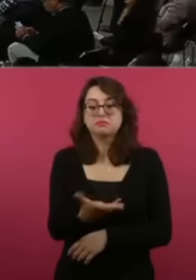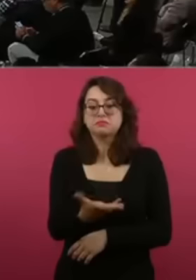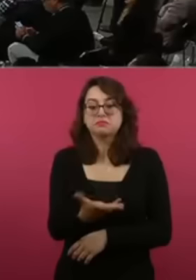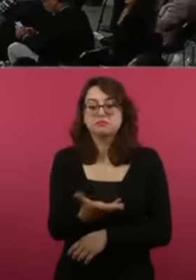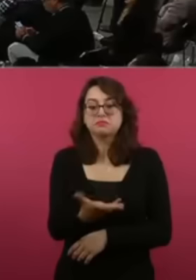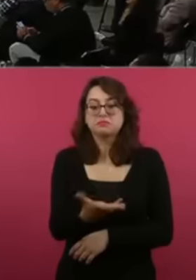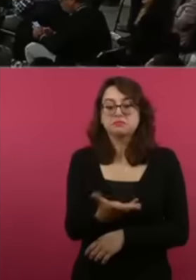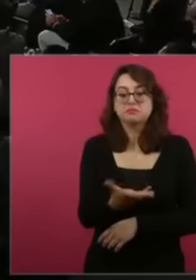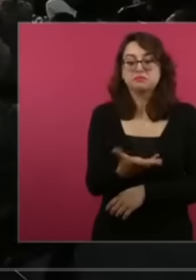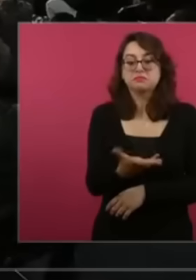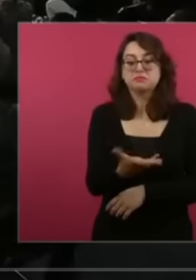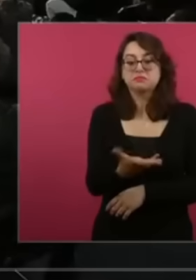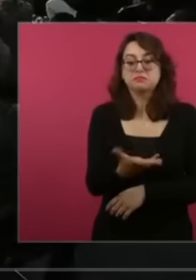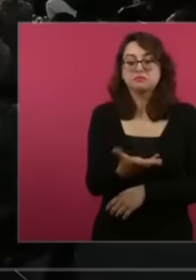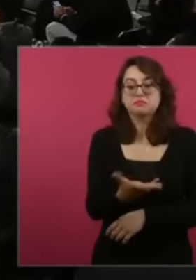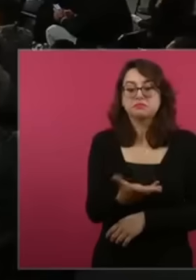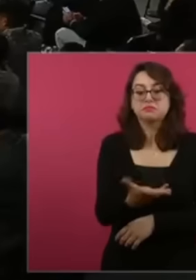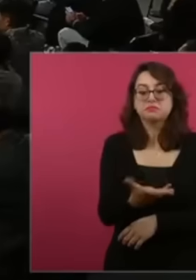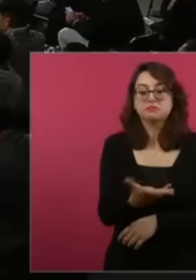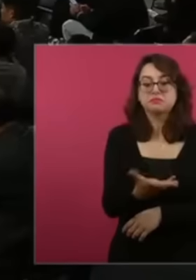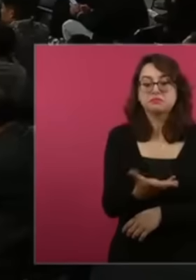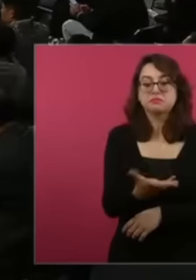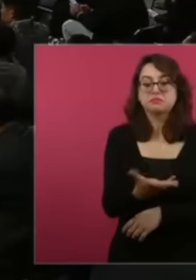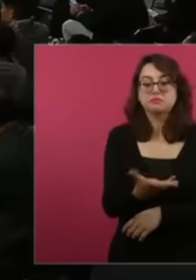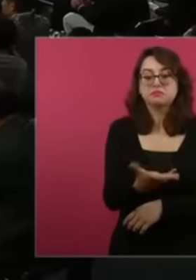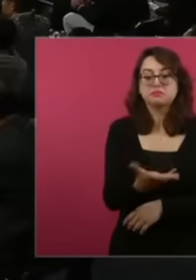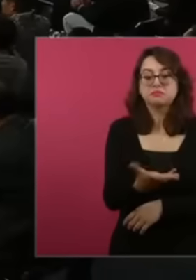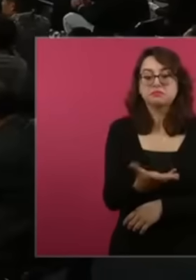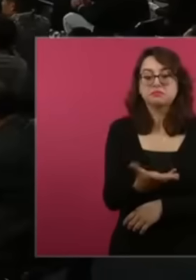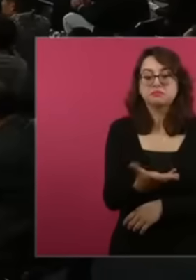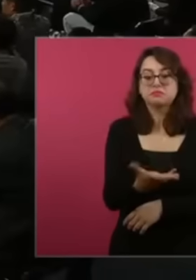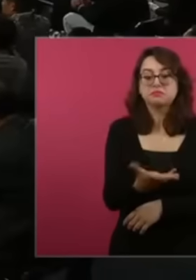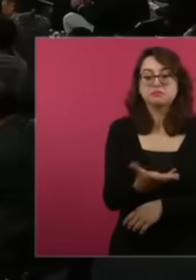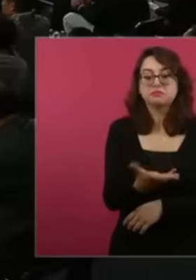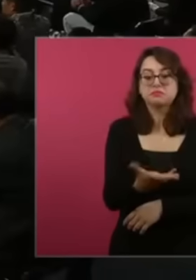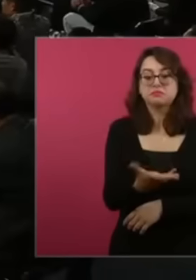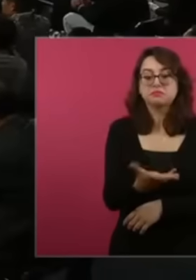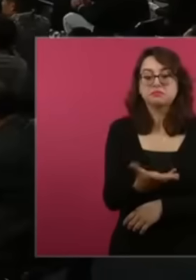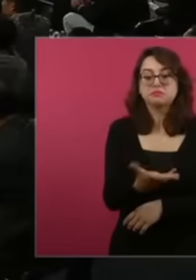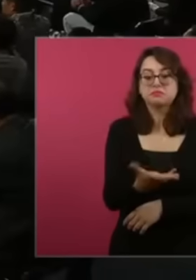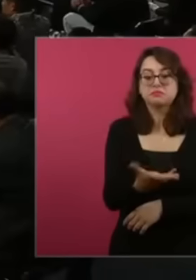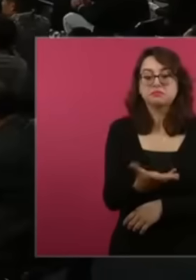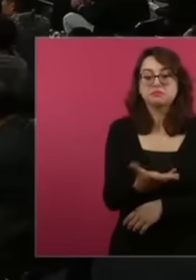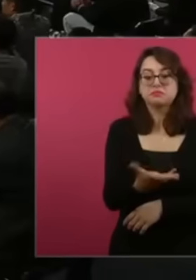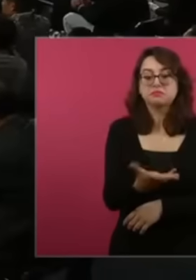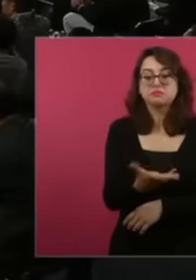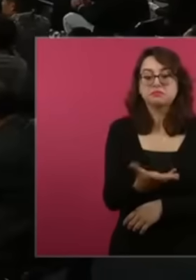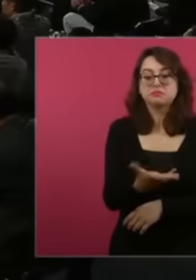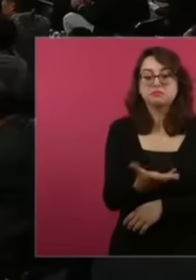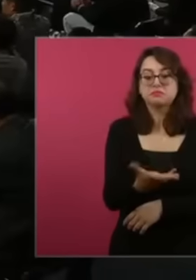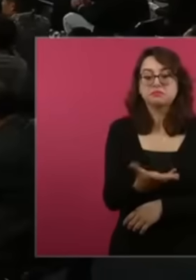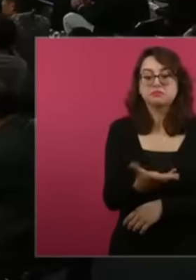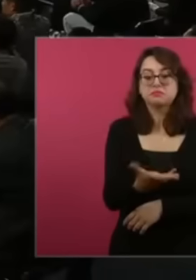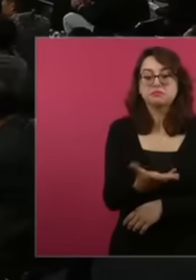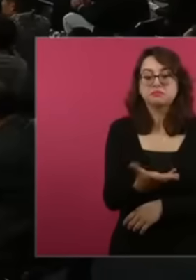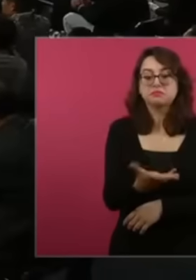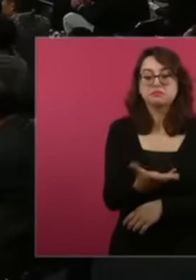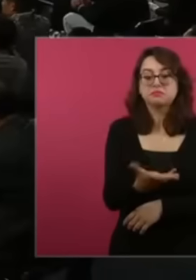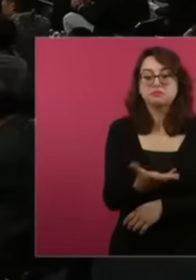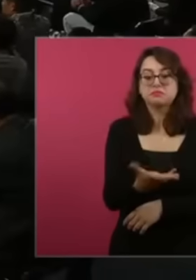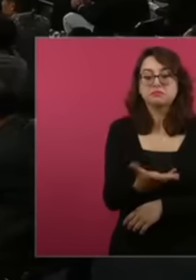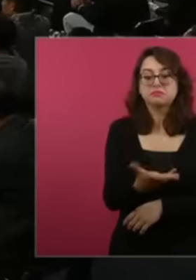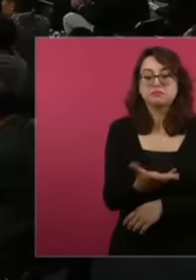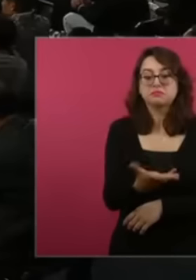diferentes medios de comunicación, principalmente en Los Chayoteros, donde supuestamente el presidente López Obrador